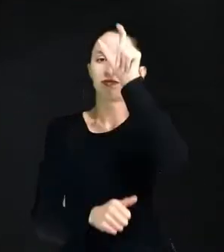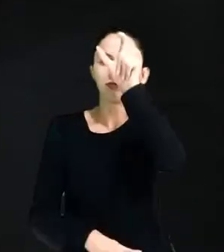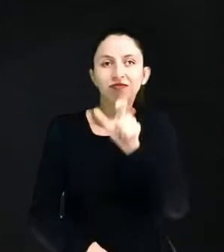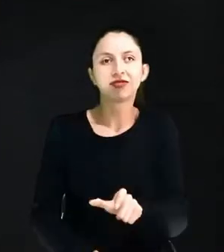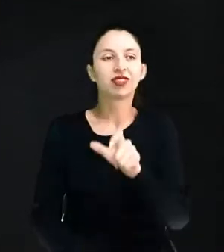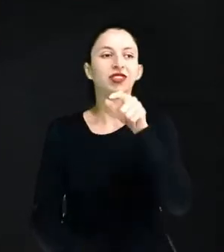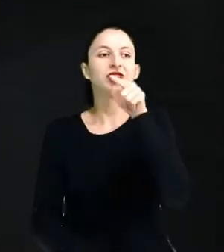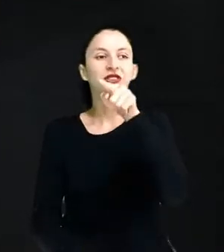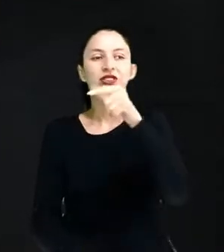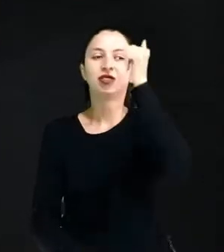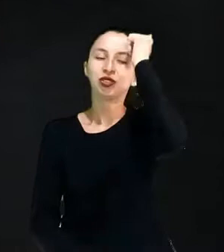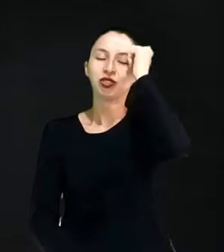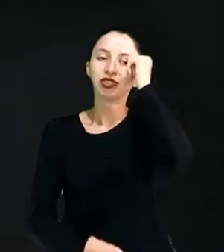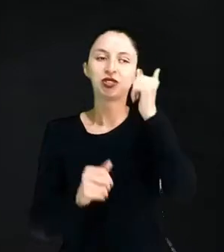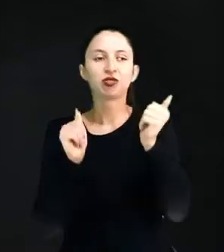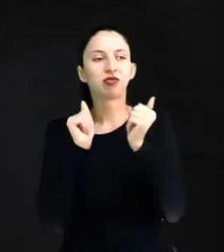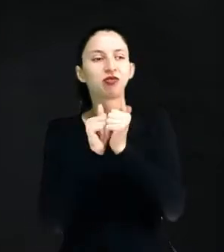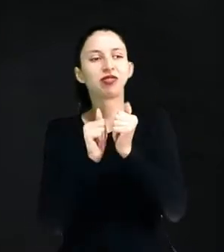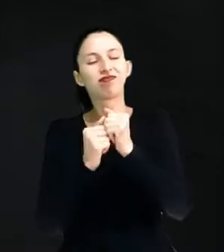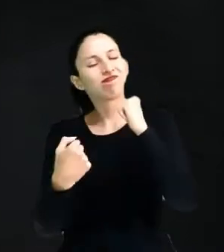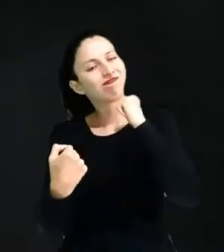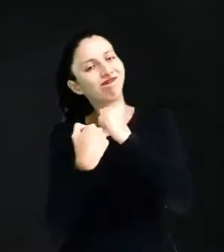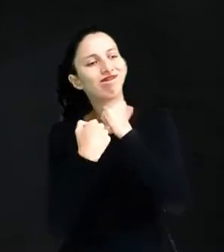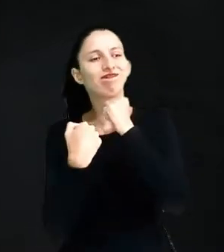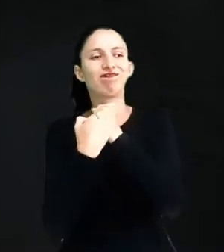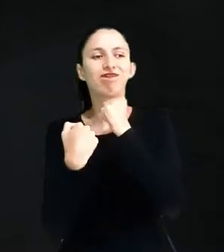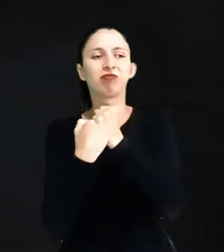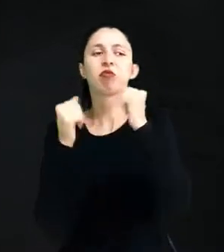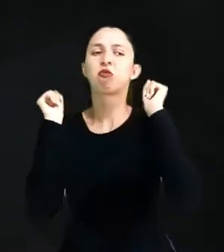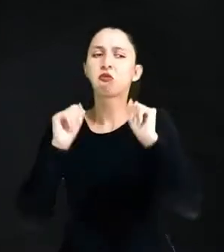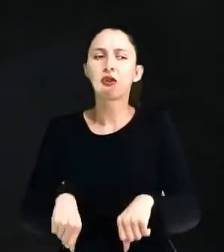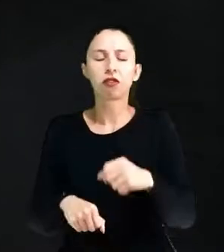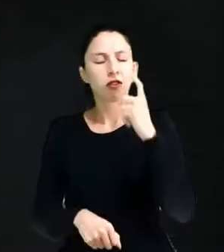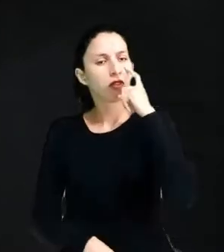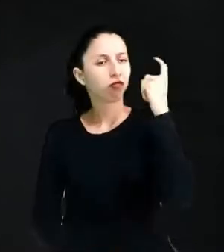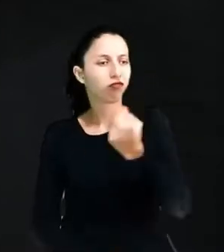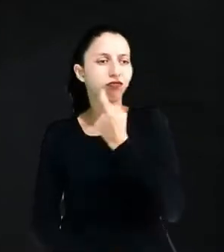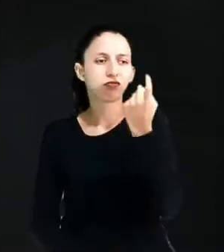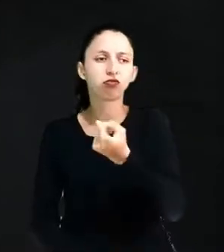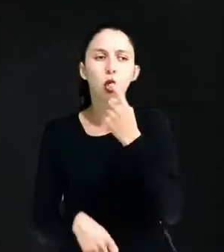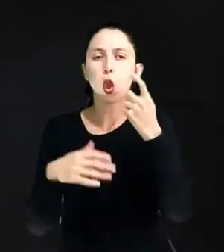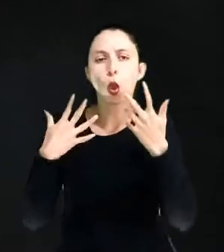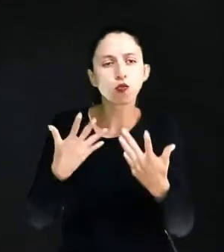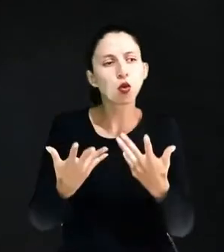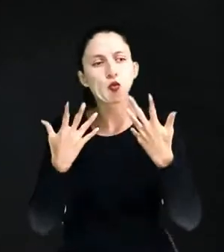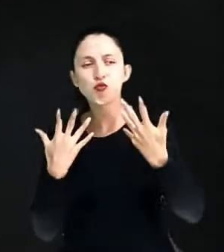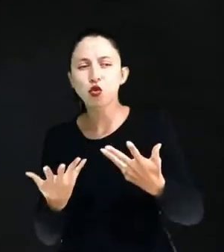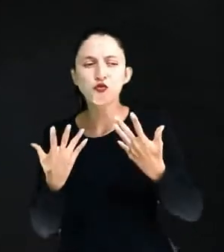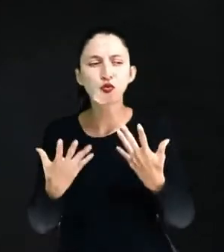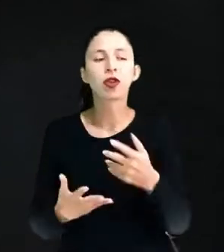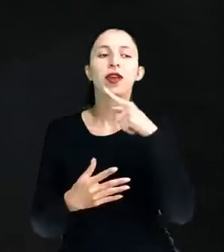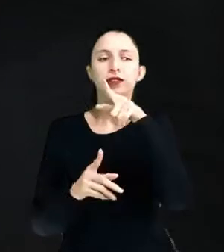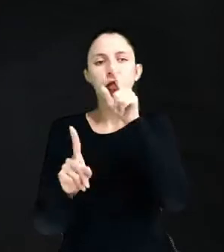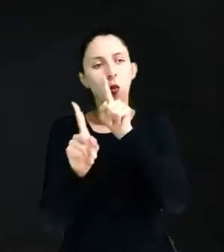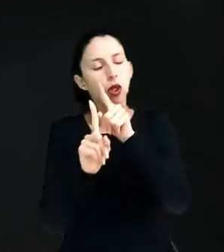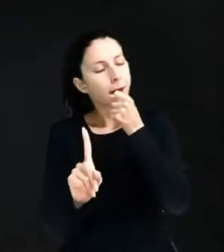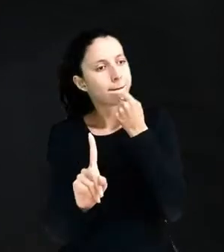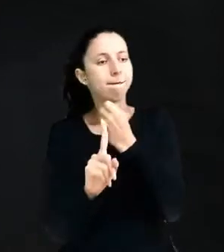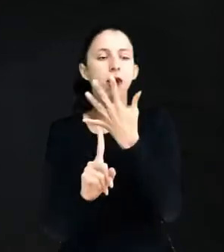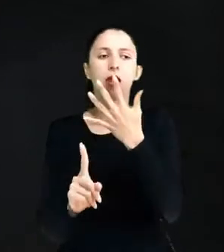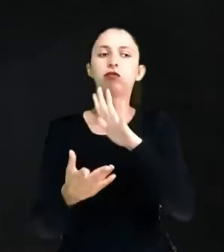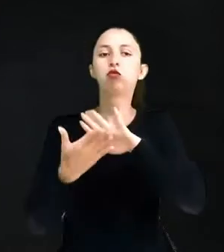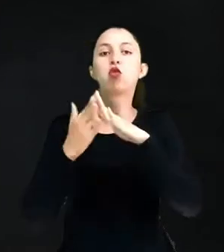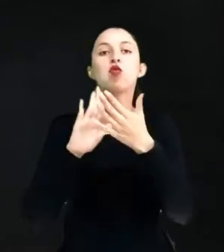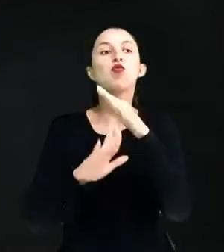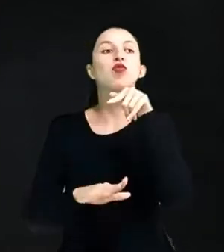orientación, ese acompañamiento para poder buscar como la forma de llegar a la gente,